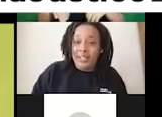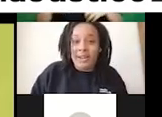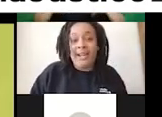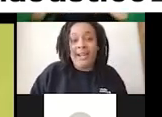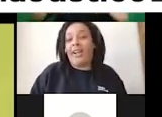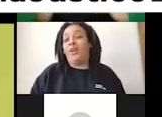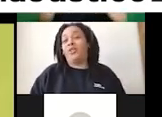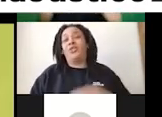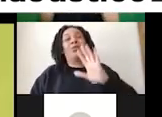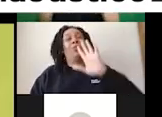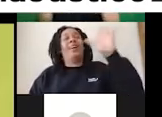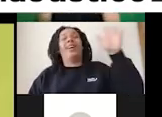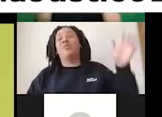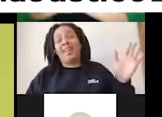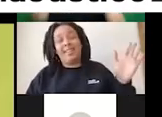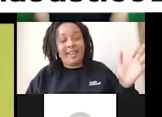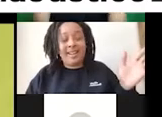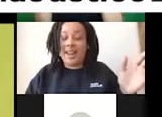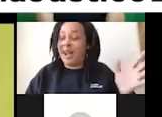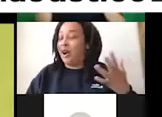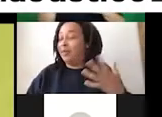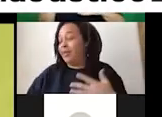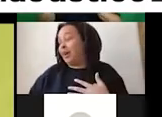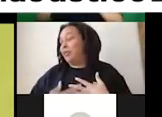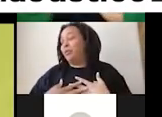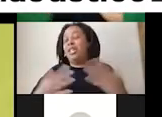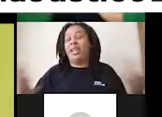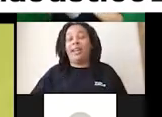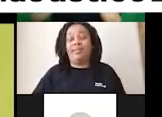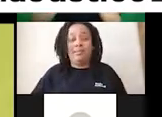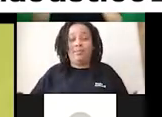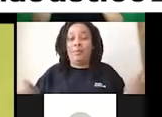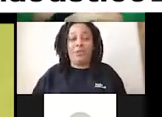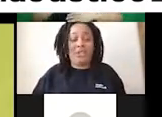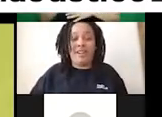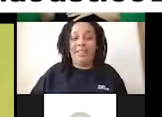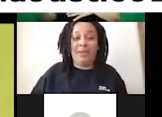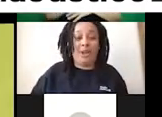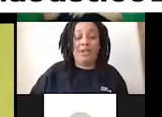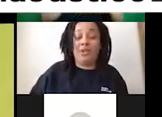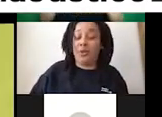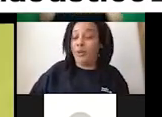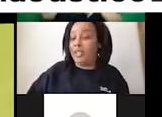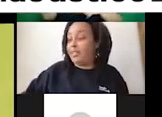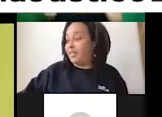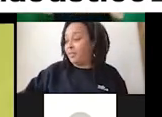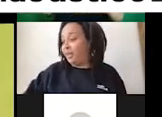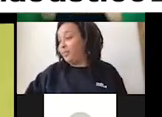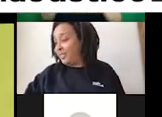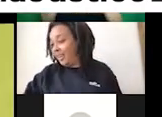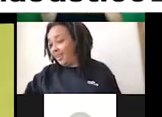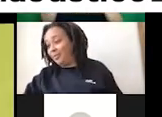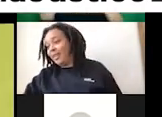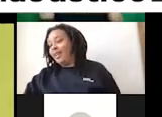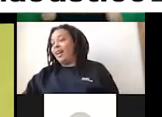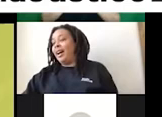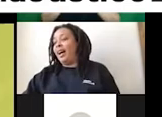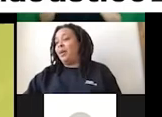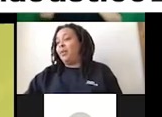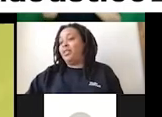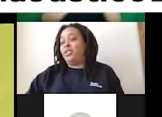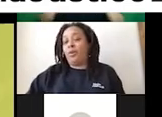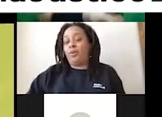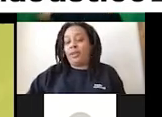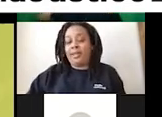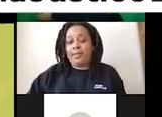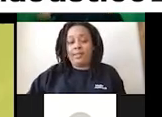estar neutros pueden estar de acuerdo en desacuerdo y muy en desacuerdo muy muy de